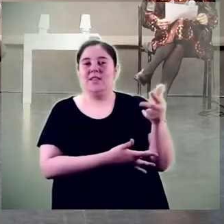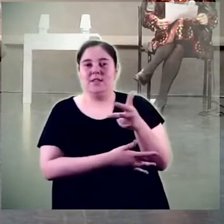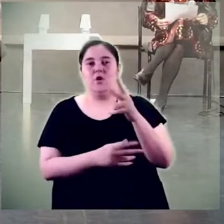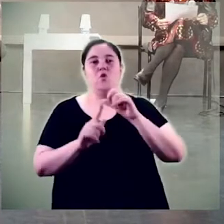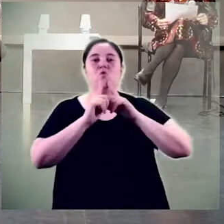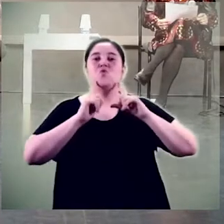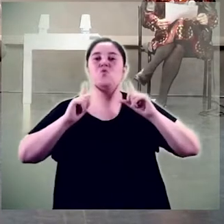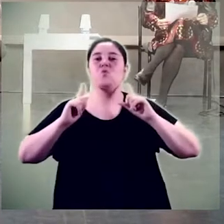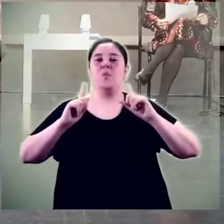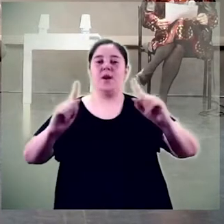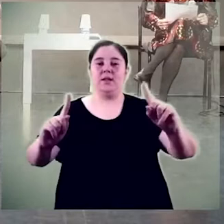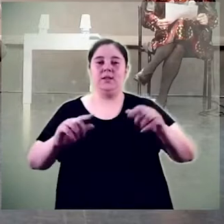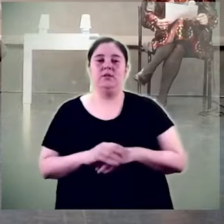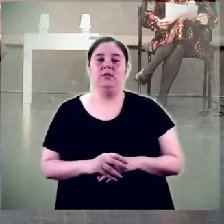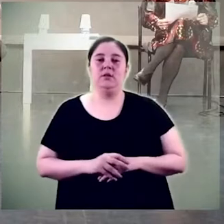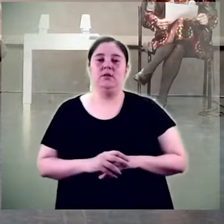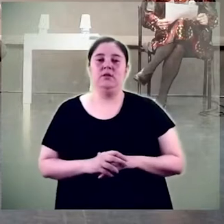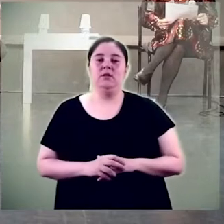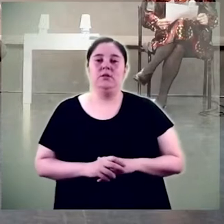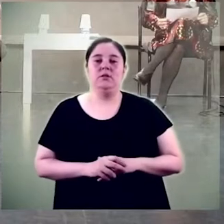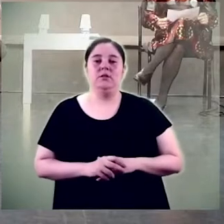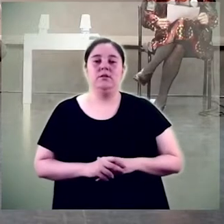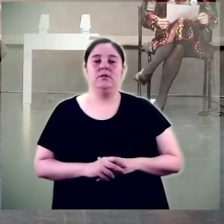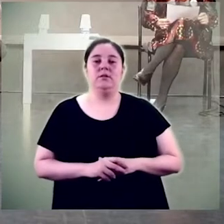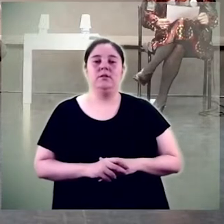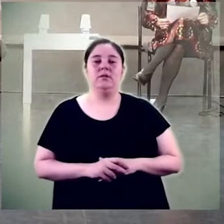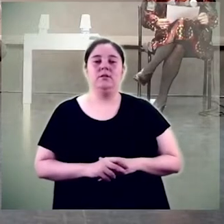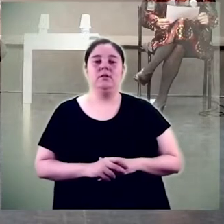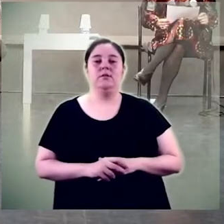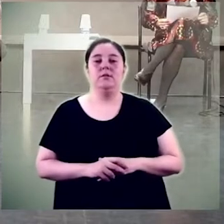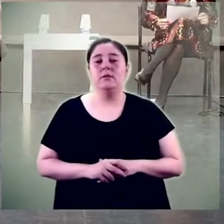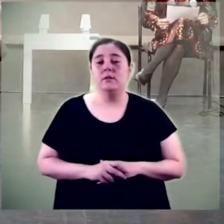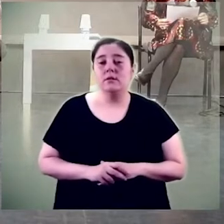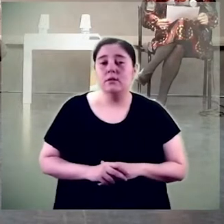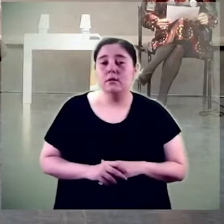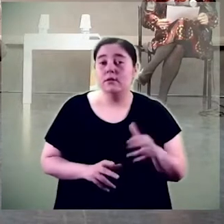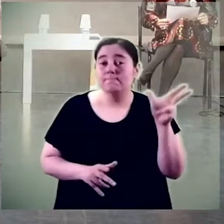que el passen per la pantalla.